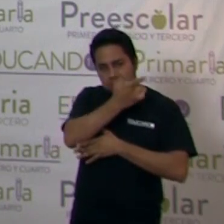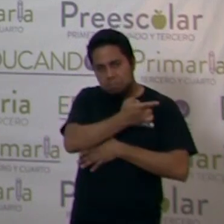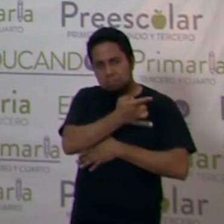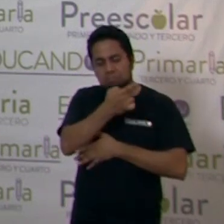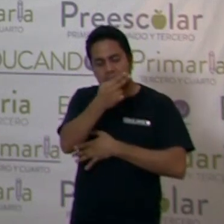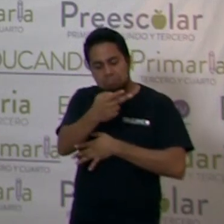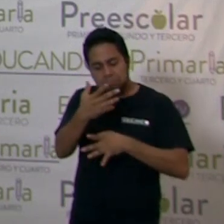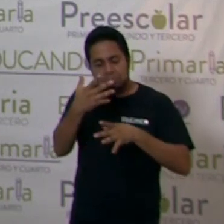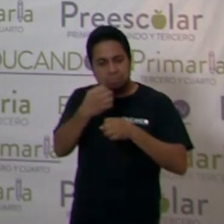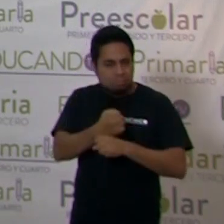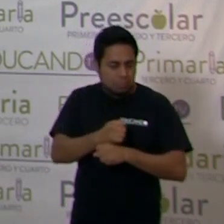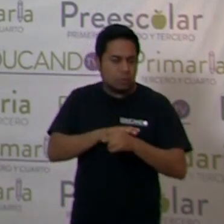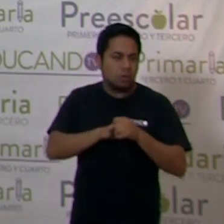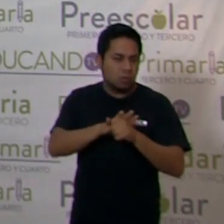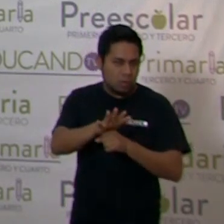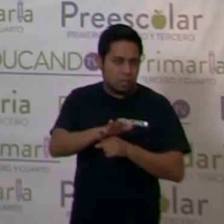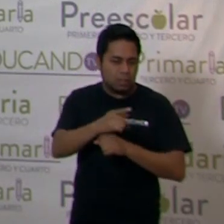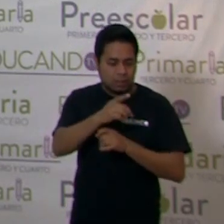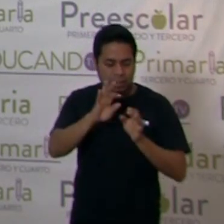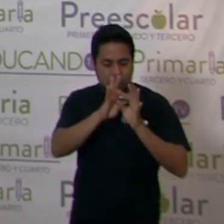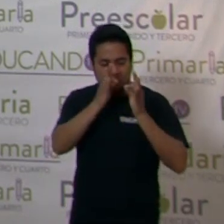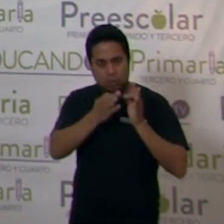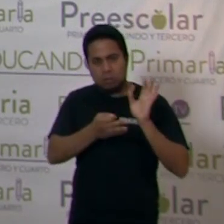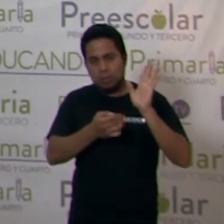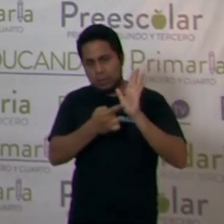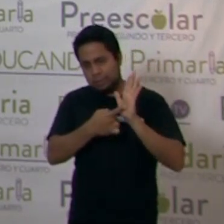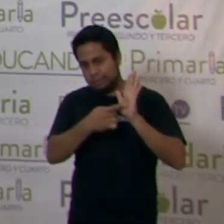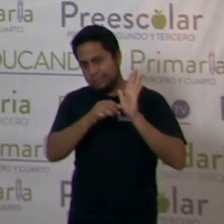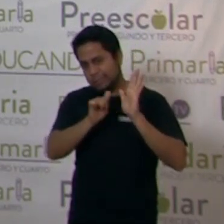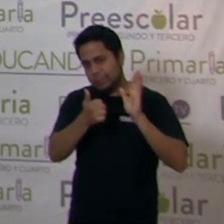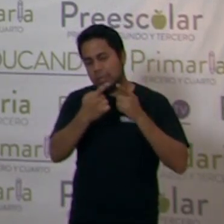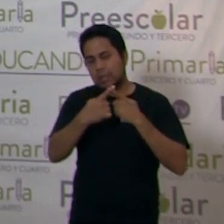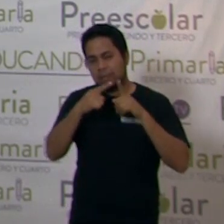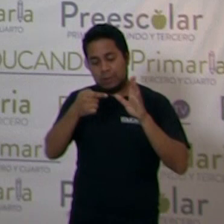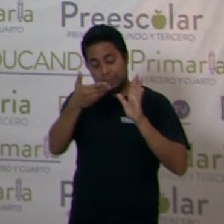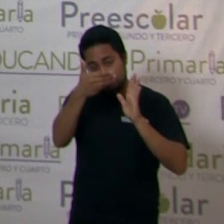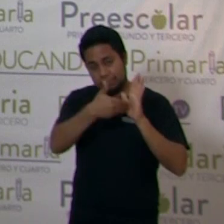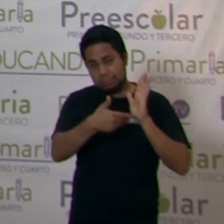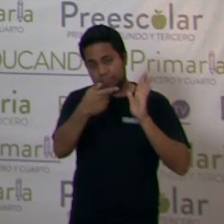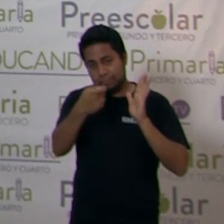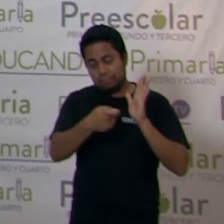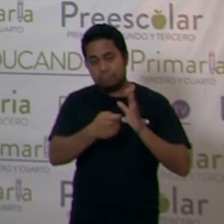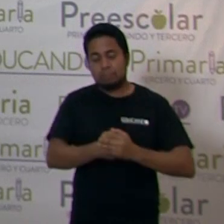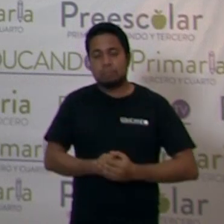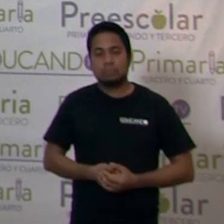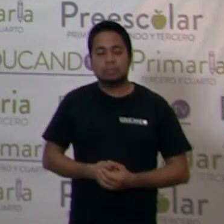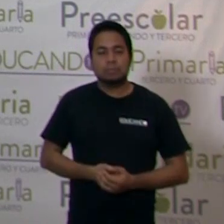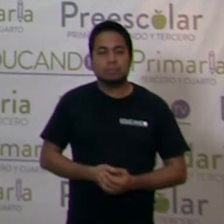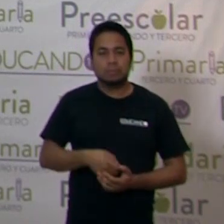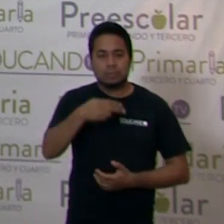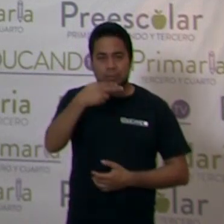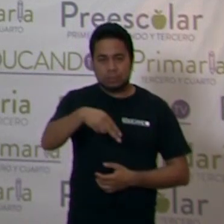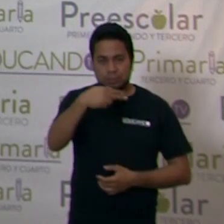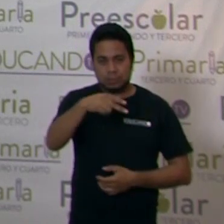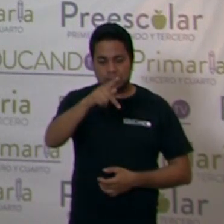llam Aquí hay una figura más esta figura se llama trapecio